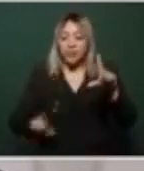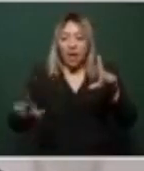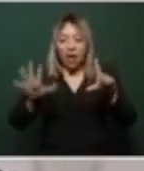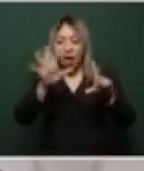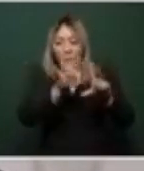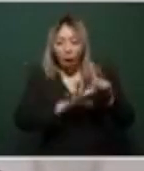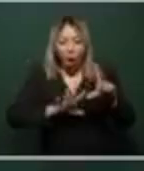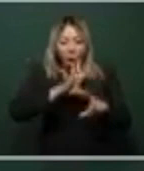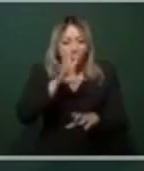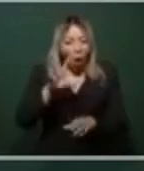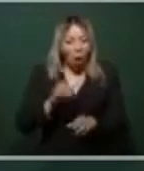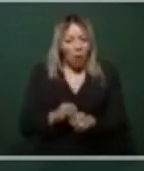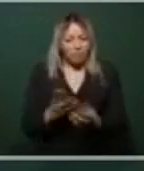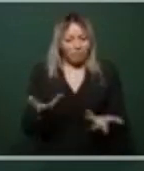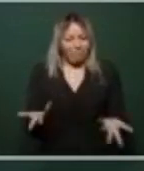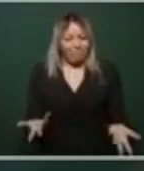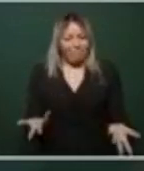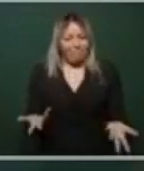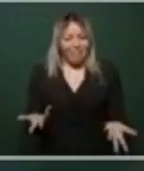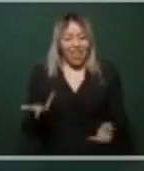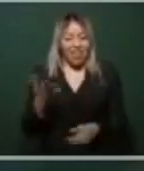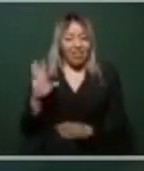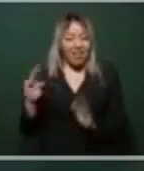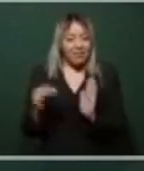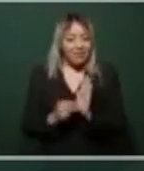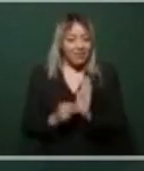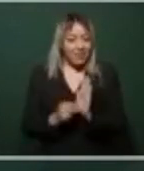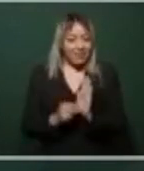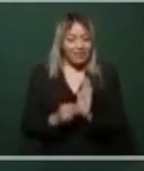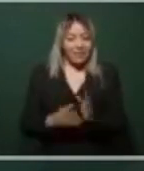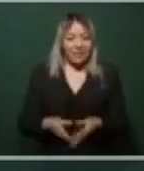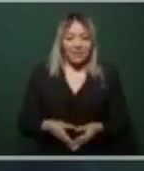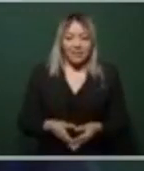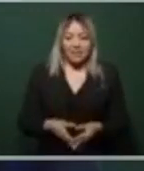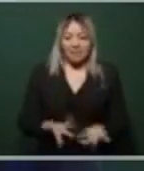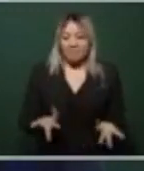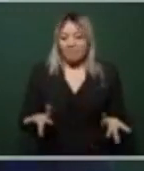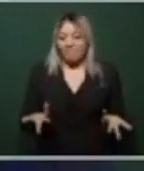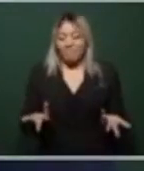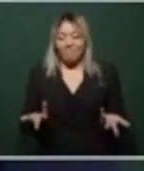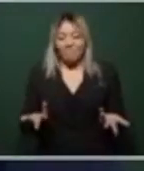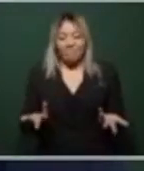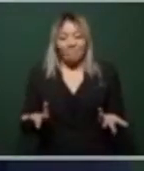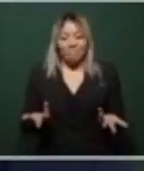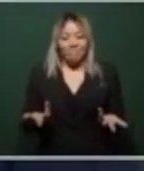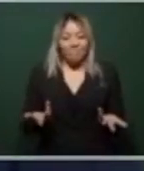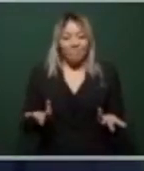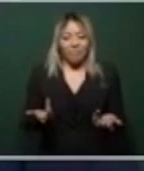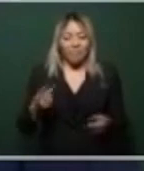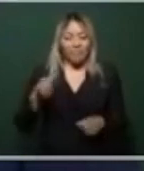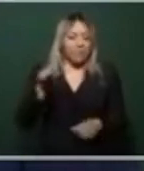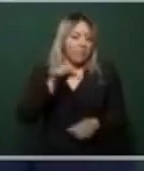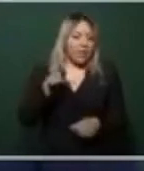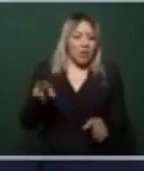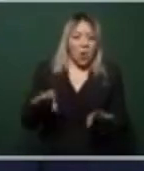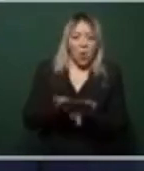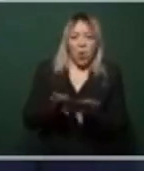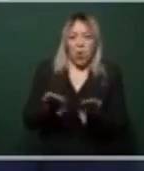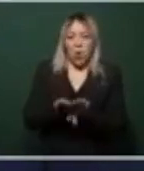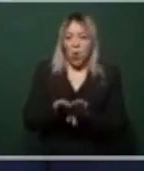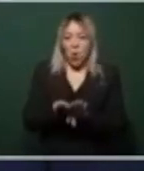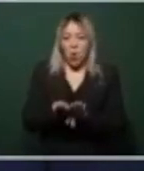el país. Siempre comparo de que el